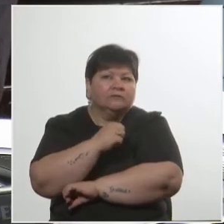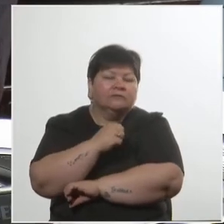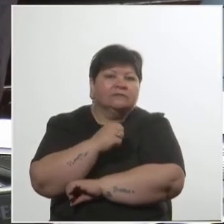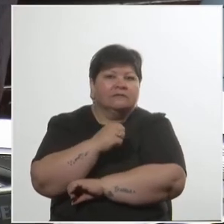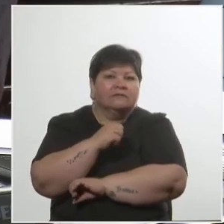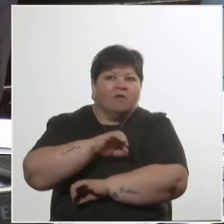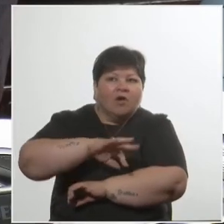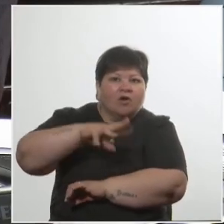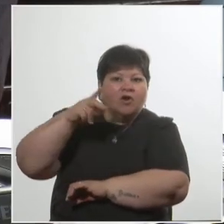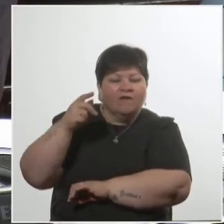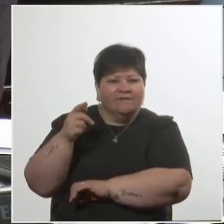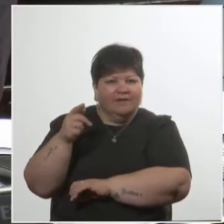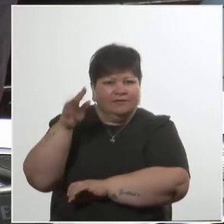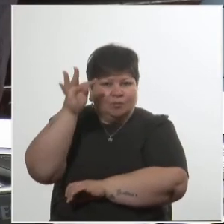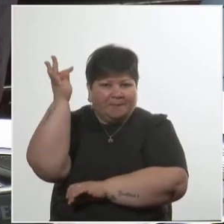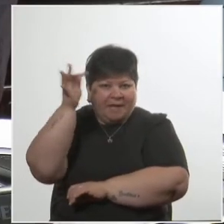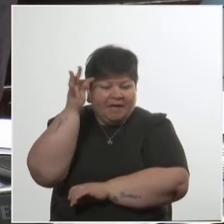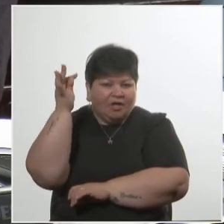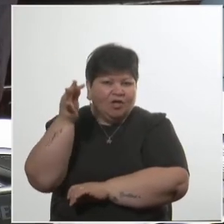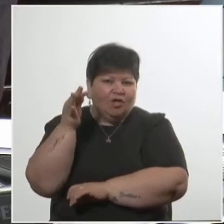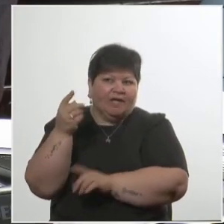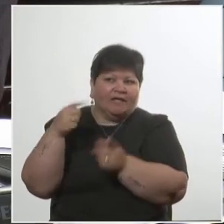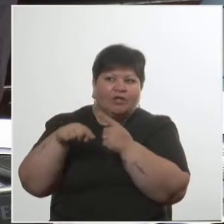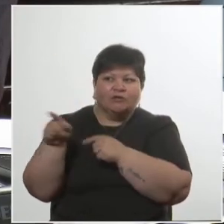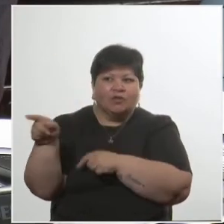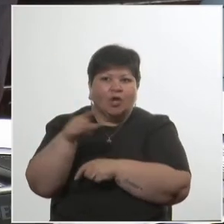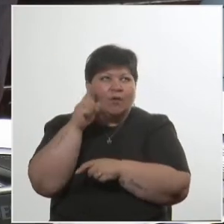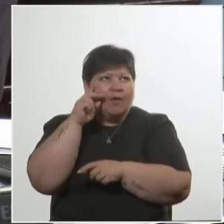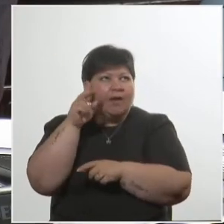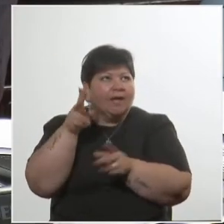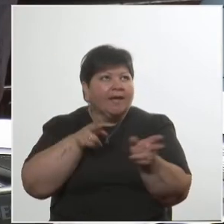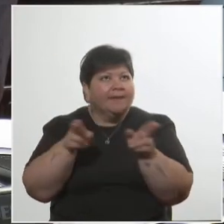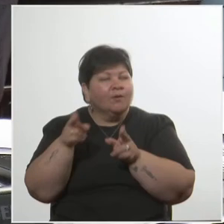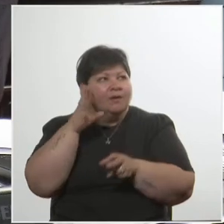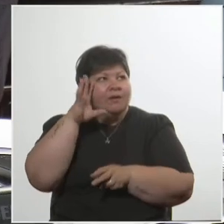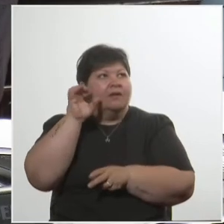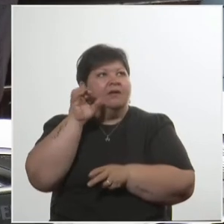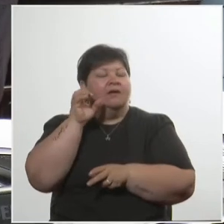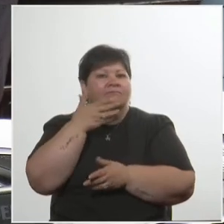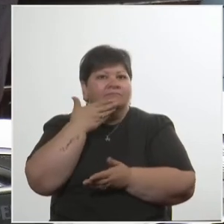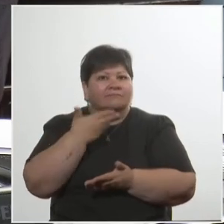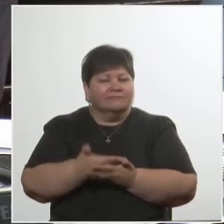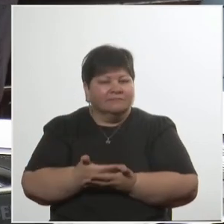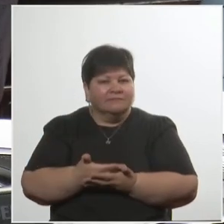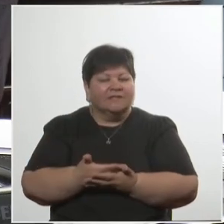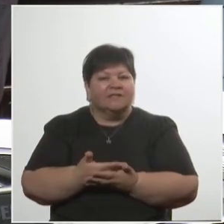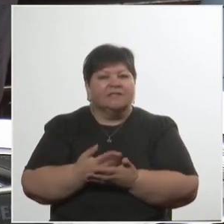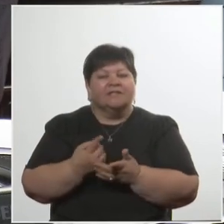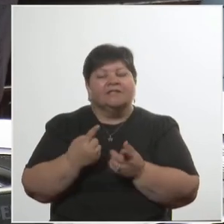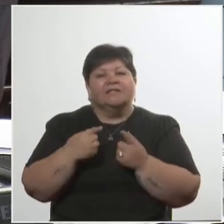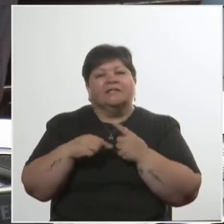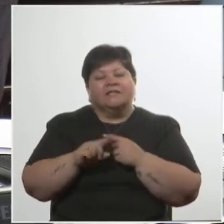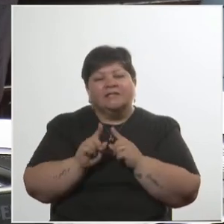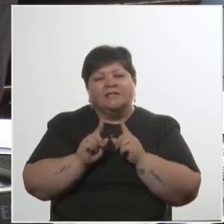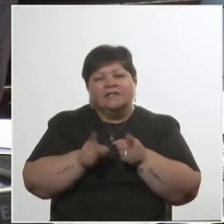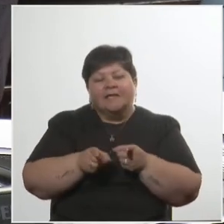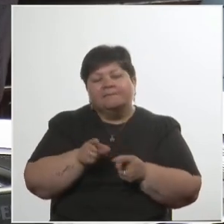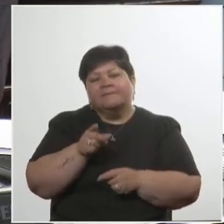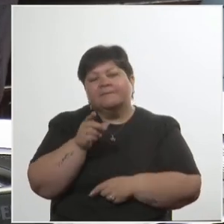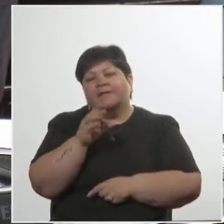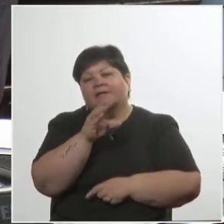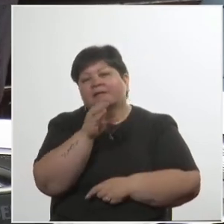época y recordamos también las palabras premonitorias premonitorias de Carlos